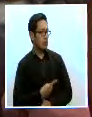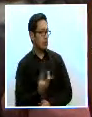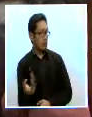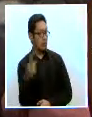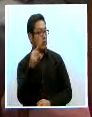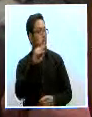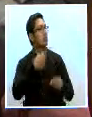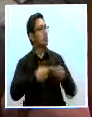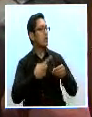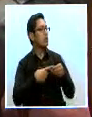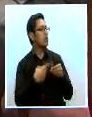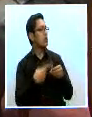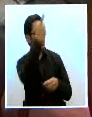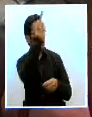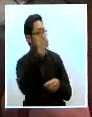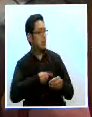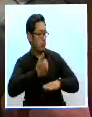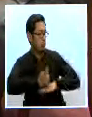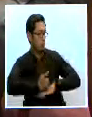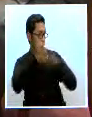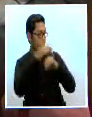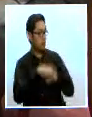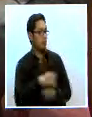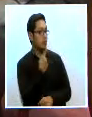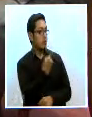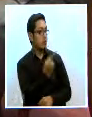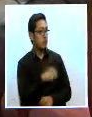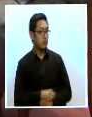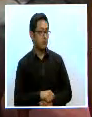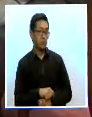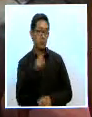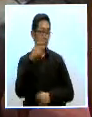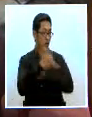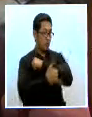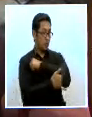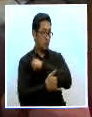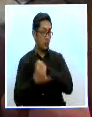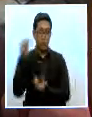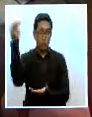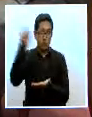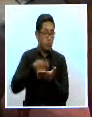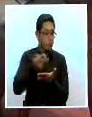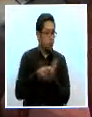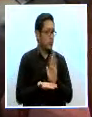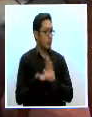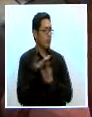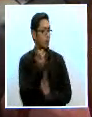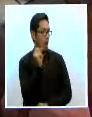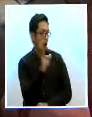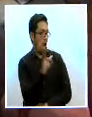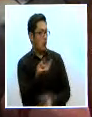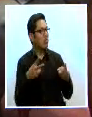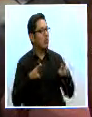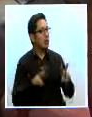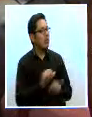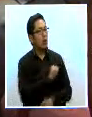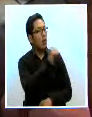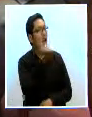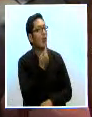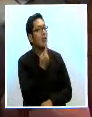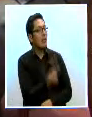porque se ha hablado de un lado del impacto de la salvaguardias arancelarias también se ha dicho que tiene que ver con un acuerdo preelectoral adquirido entre